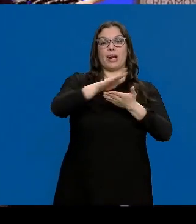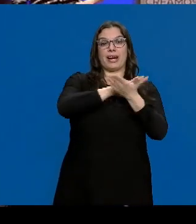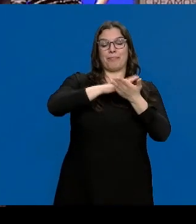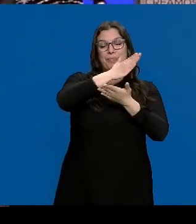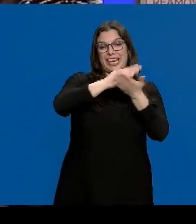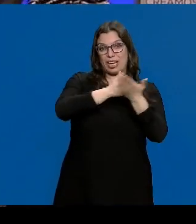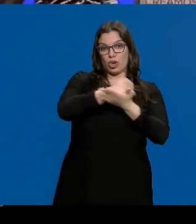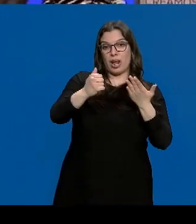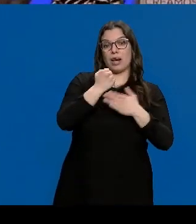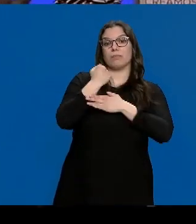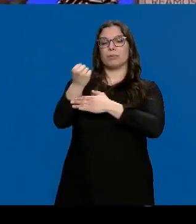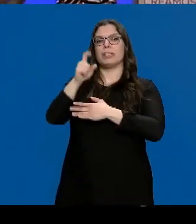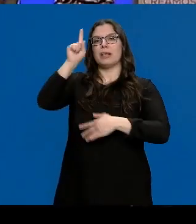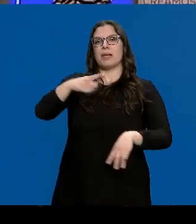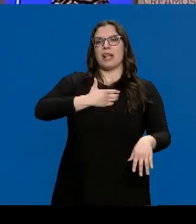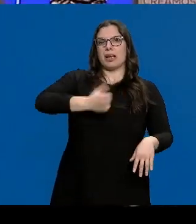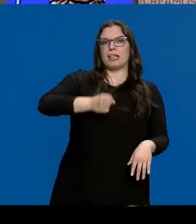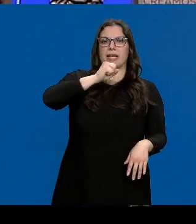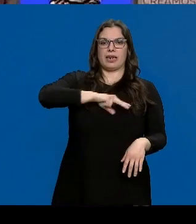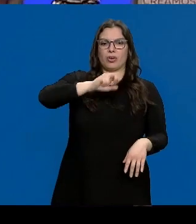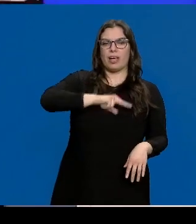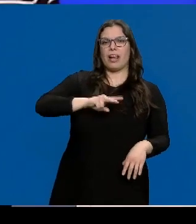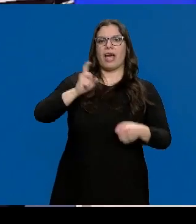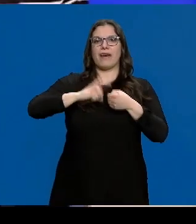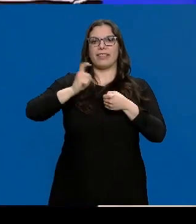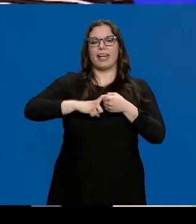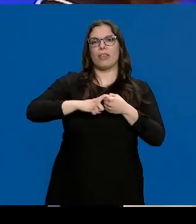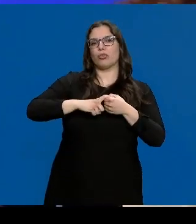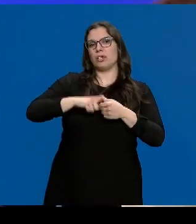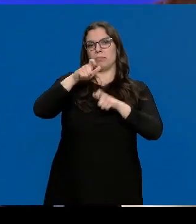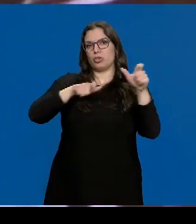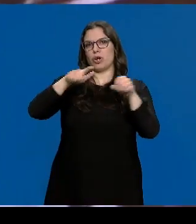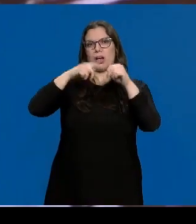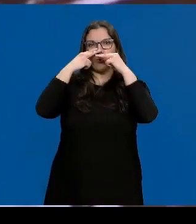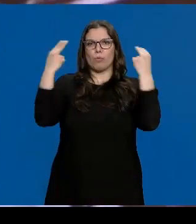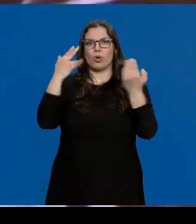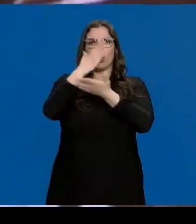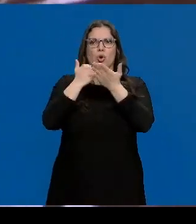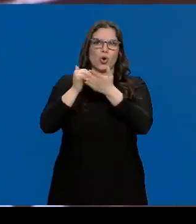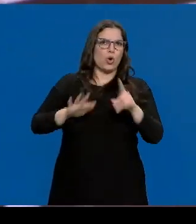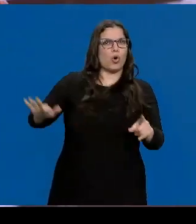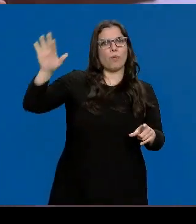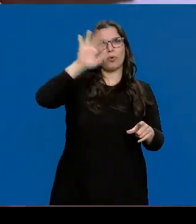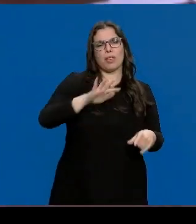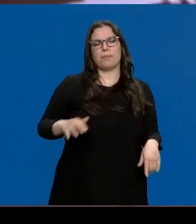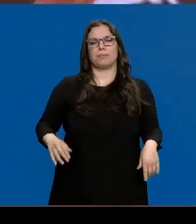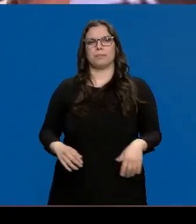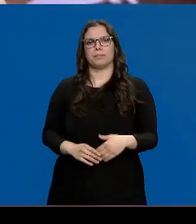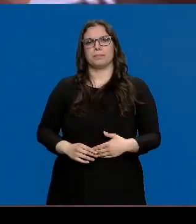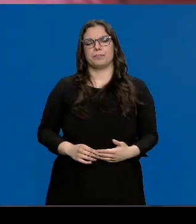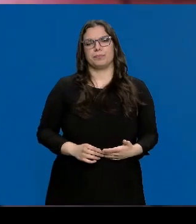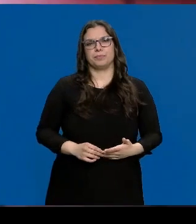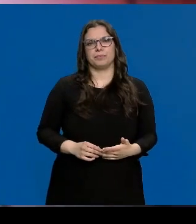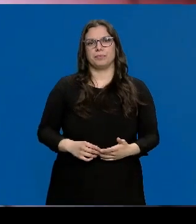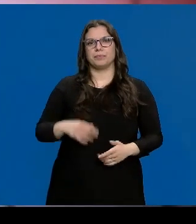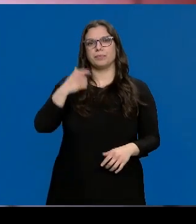llegan también avales de alcaldes, concejales, afiliados y cargos públicos en toda la comunidad. Queridos amigos, tenemos a un político.